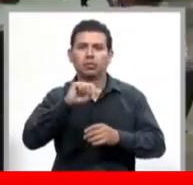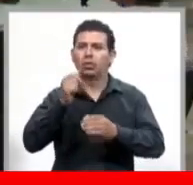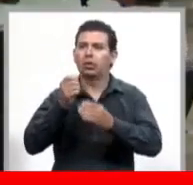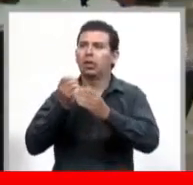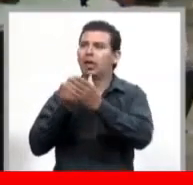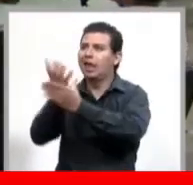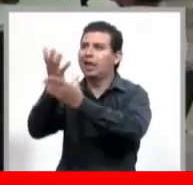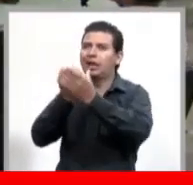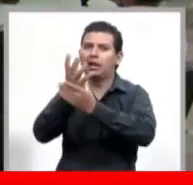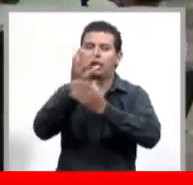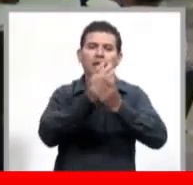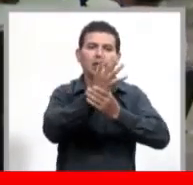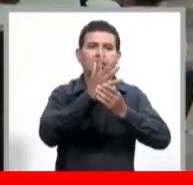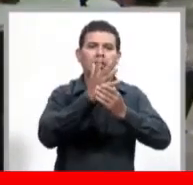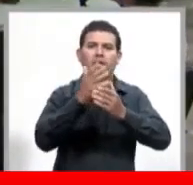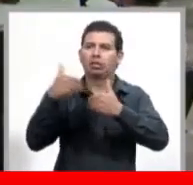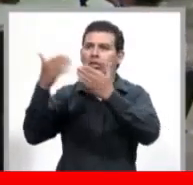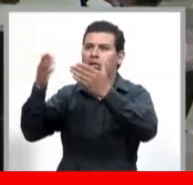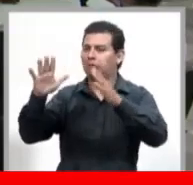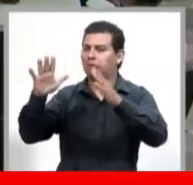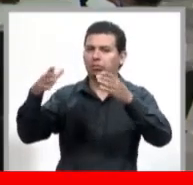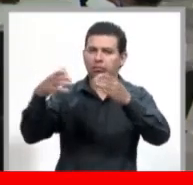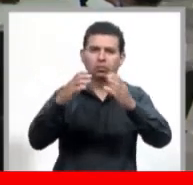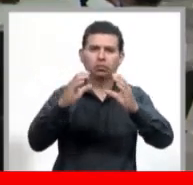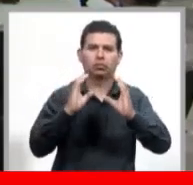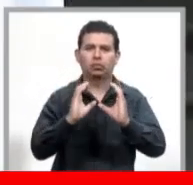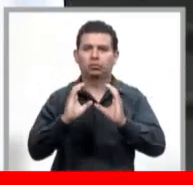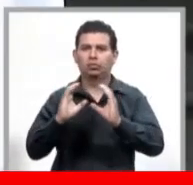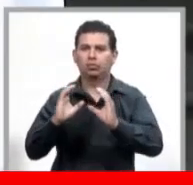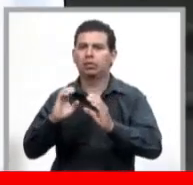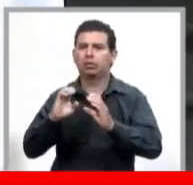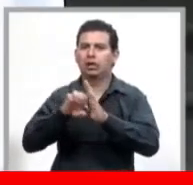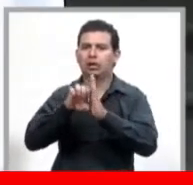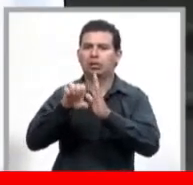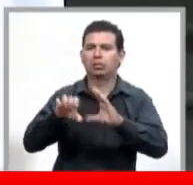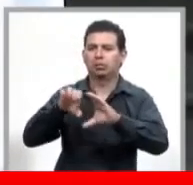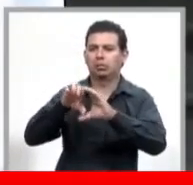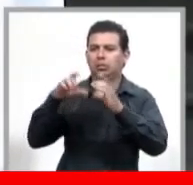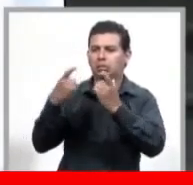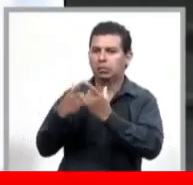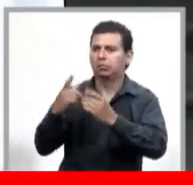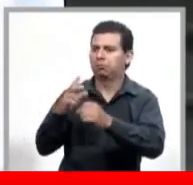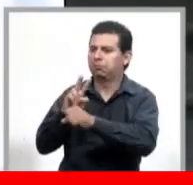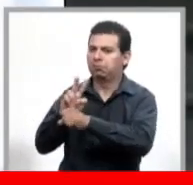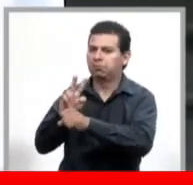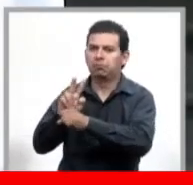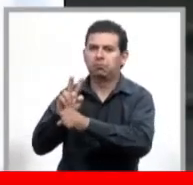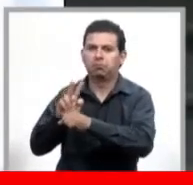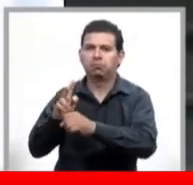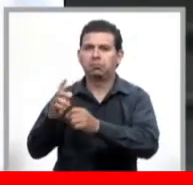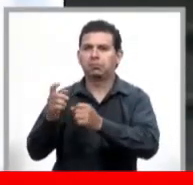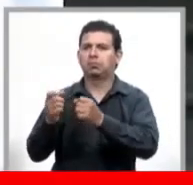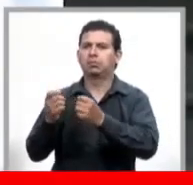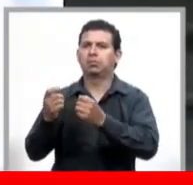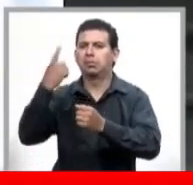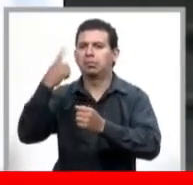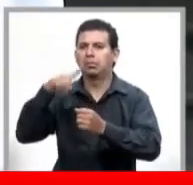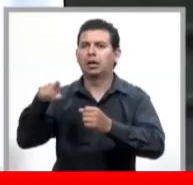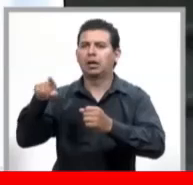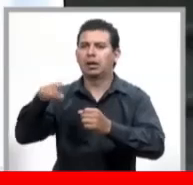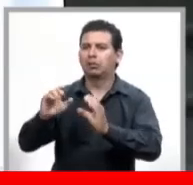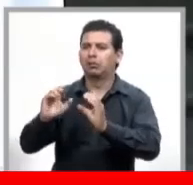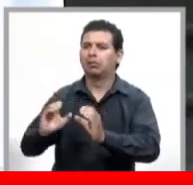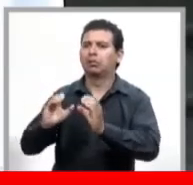áreas comerciales, por ejemplo, centrales de abasto, para que las